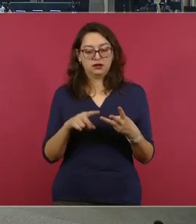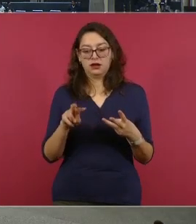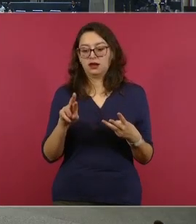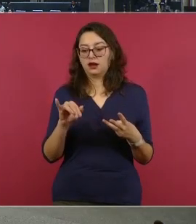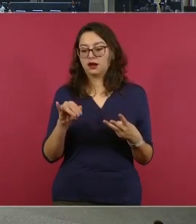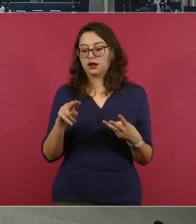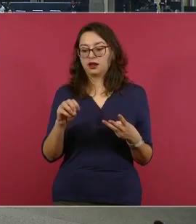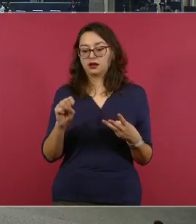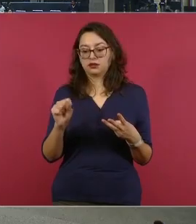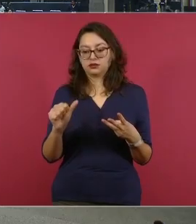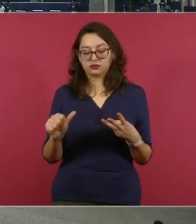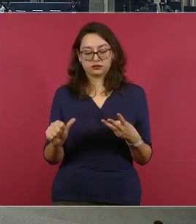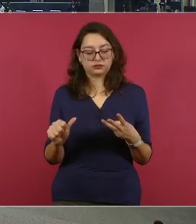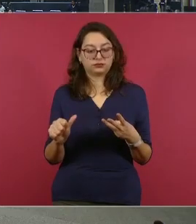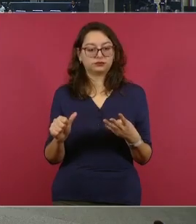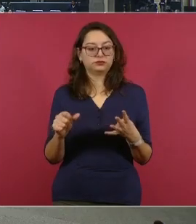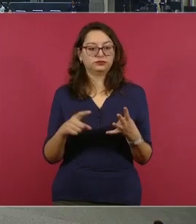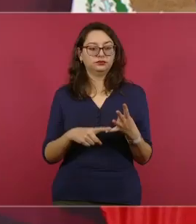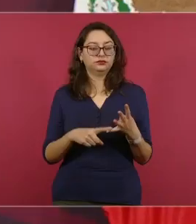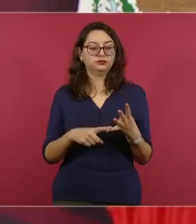Reynosa,